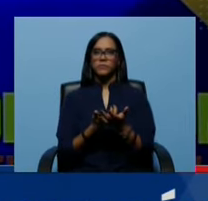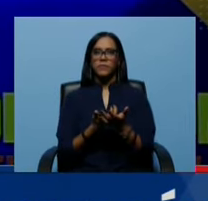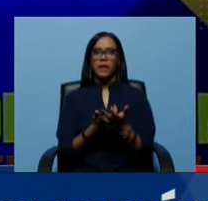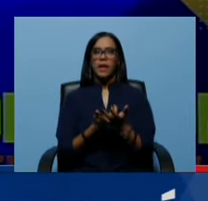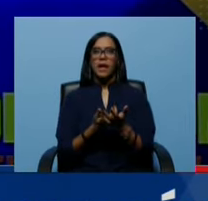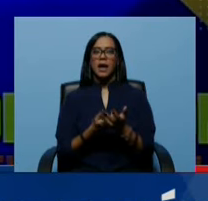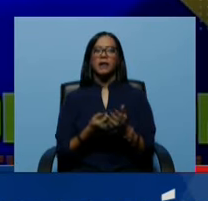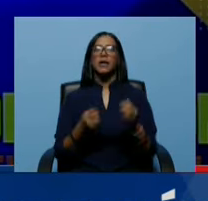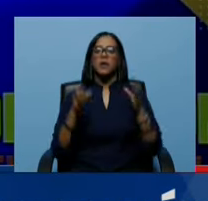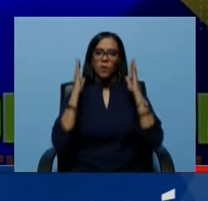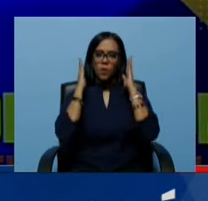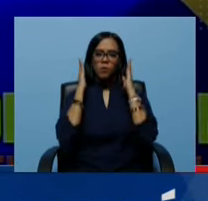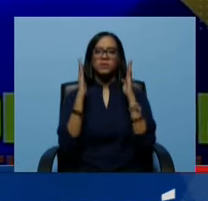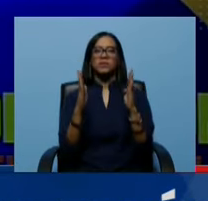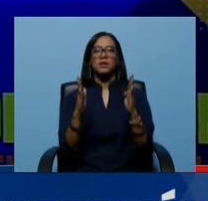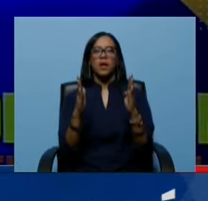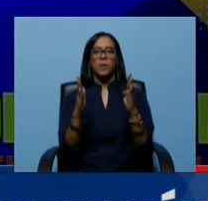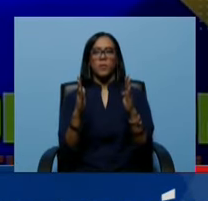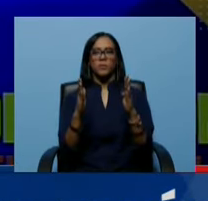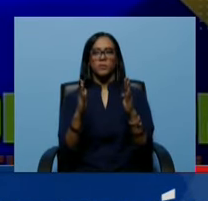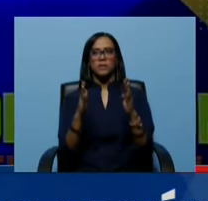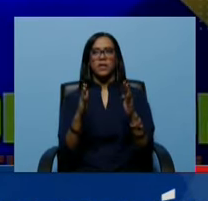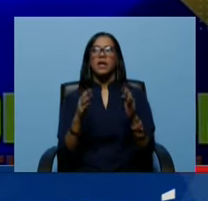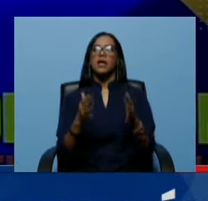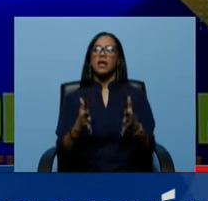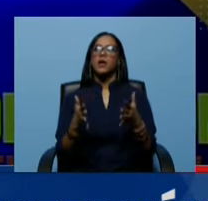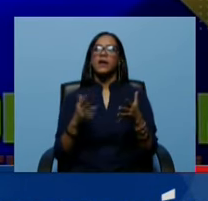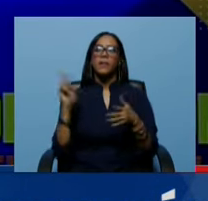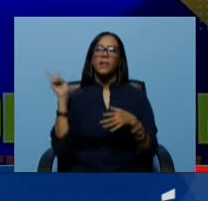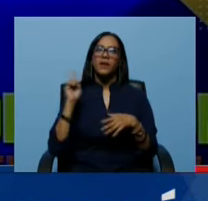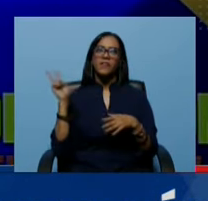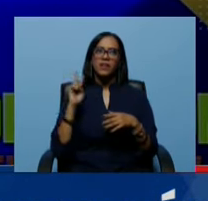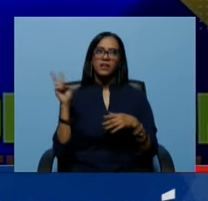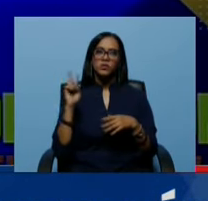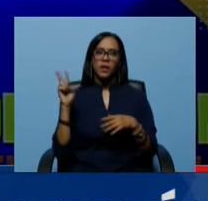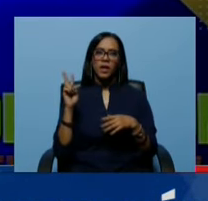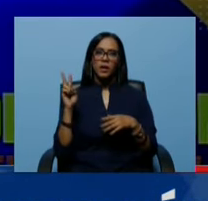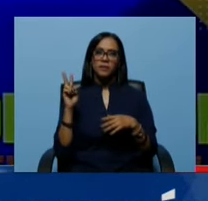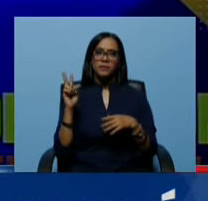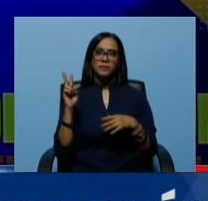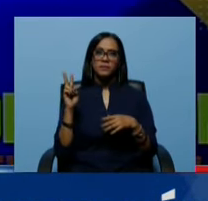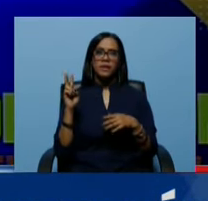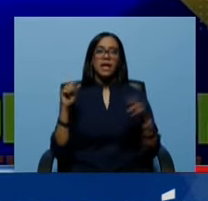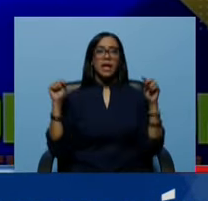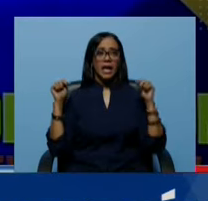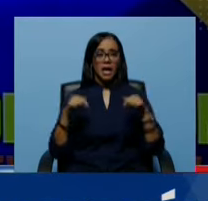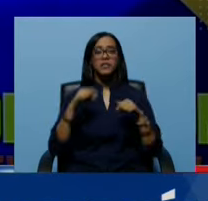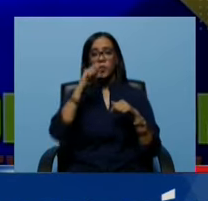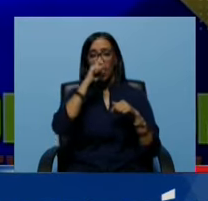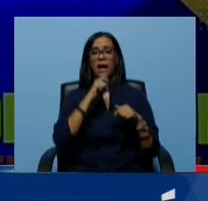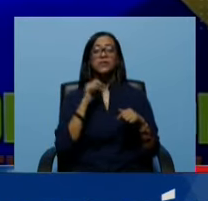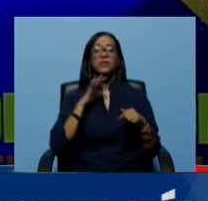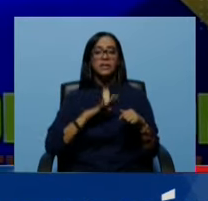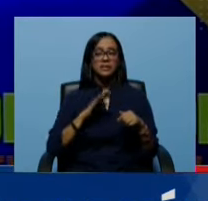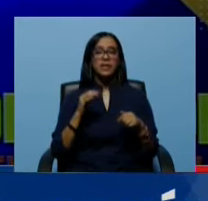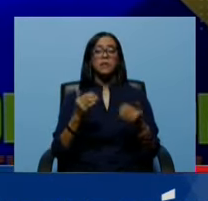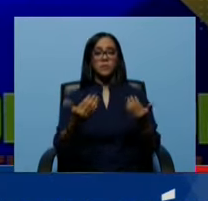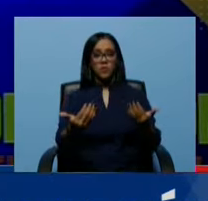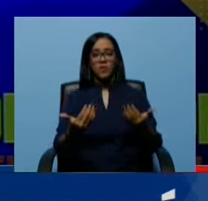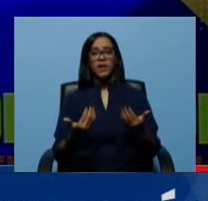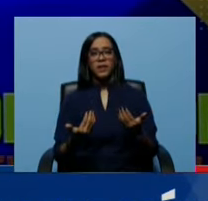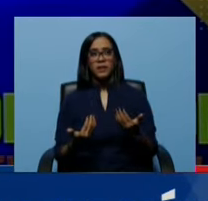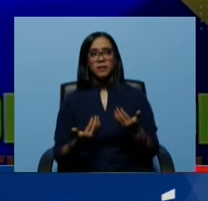a que nos concentremos y logremos que Venezuela, en estos años que están por venir,